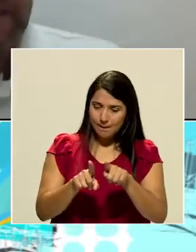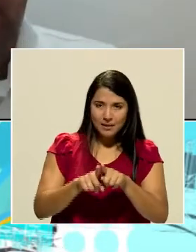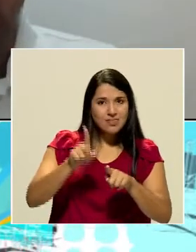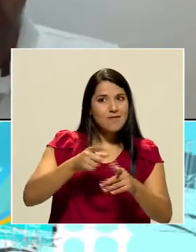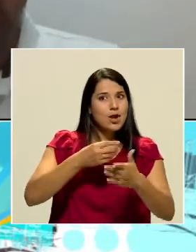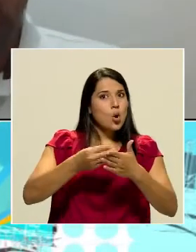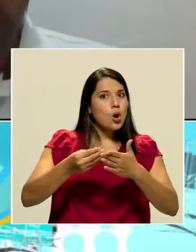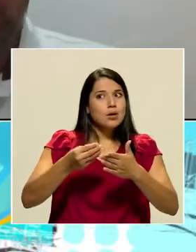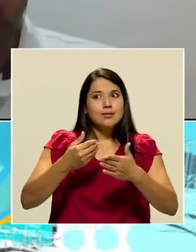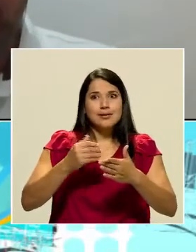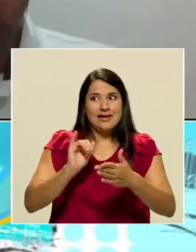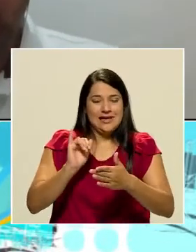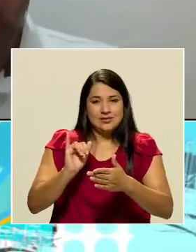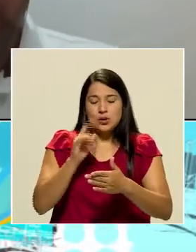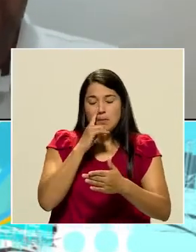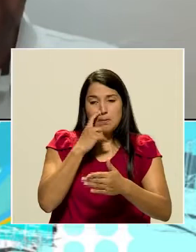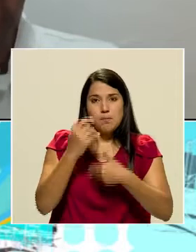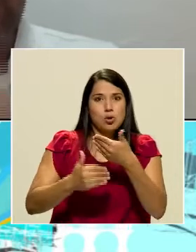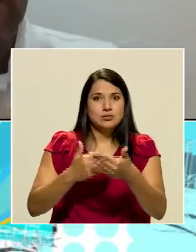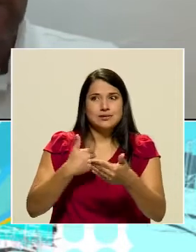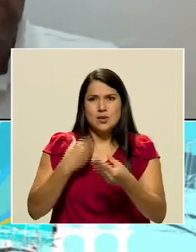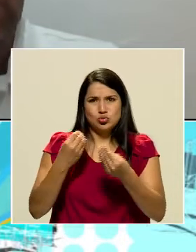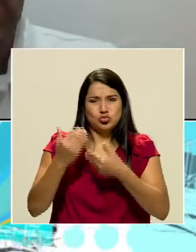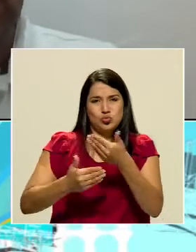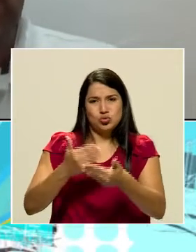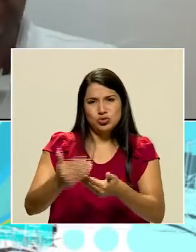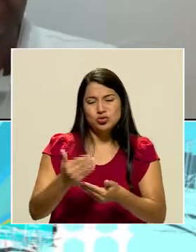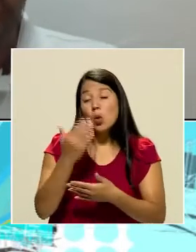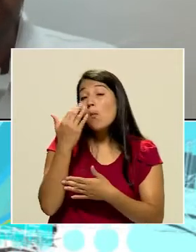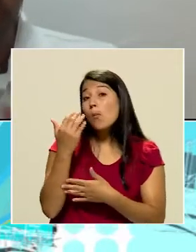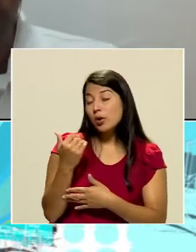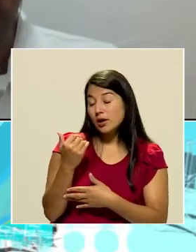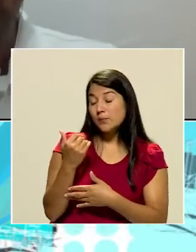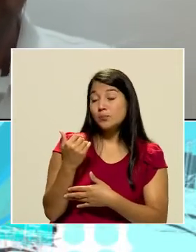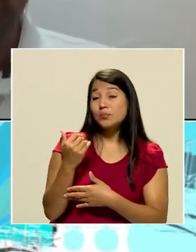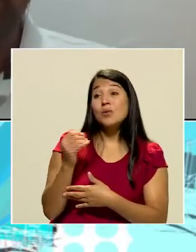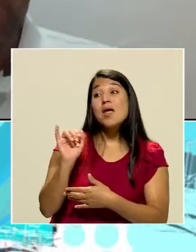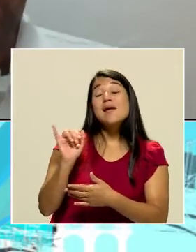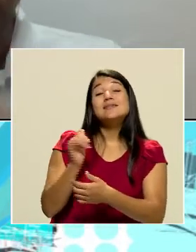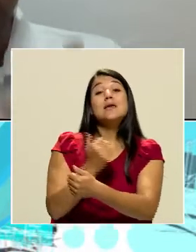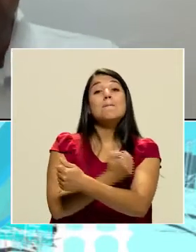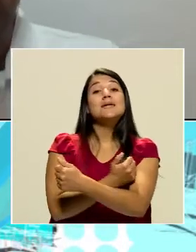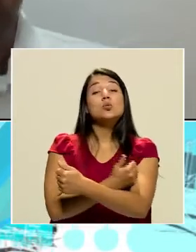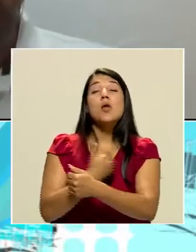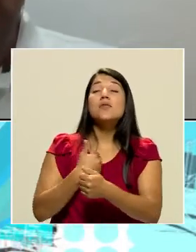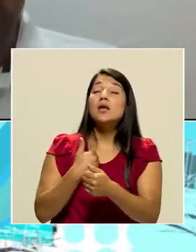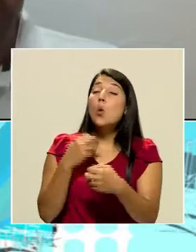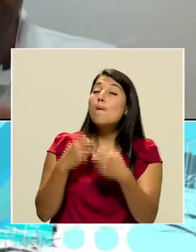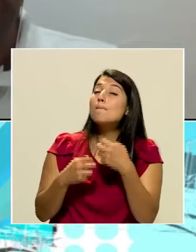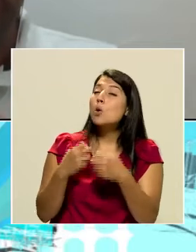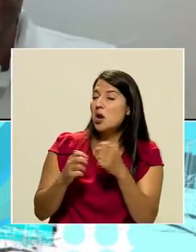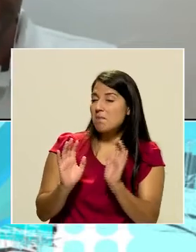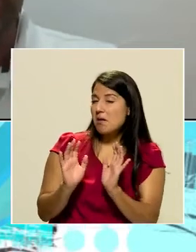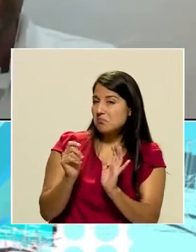logística que eso implica, porque estas vacunas tienen un leve problemita, y es que